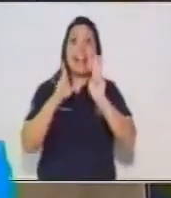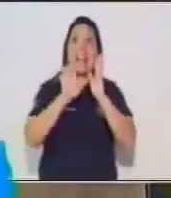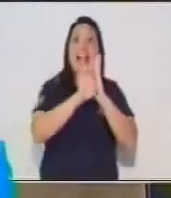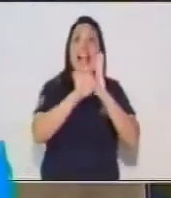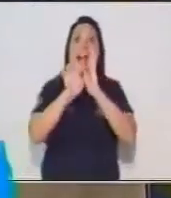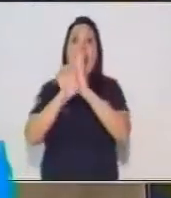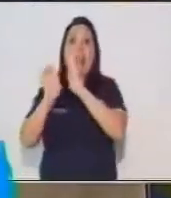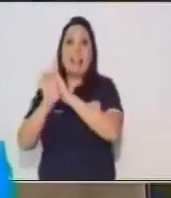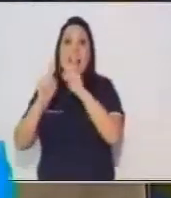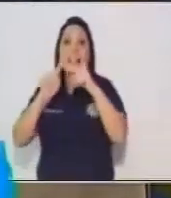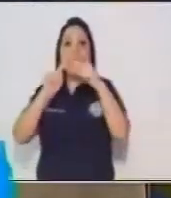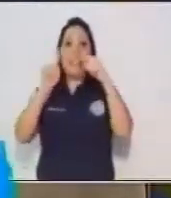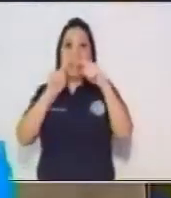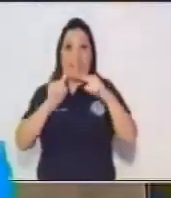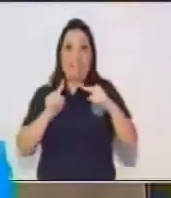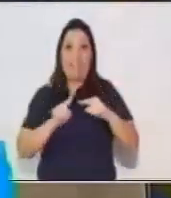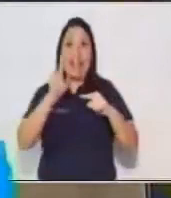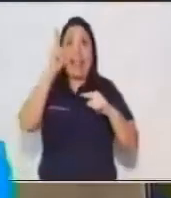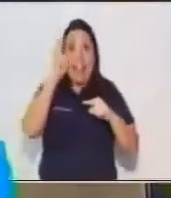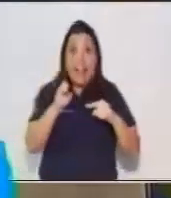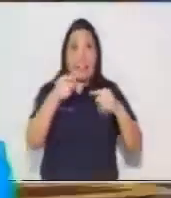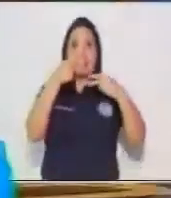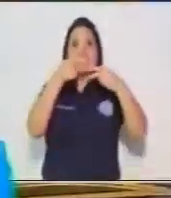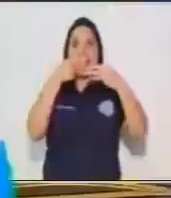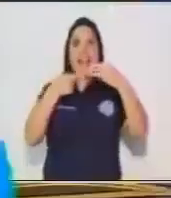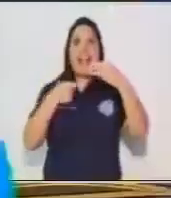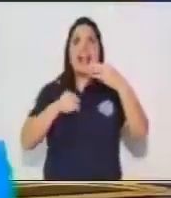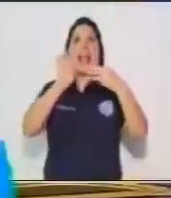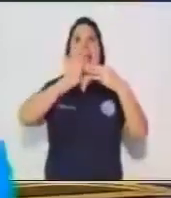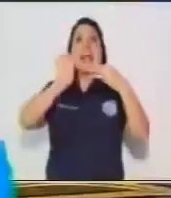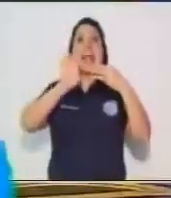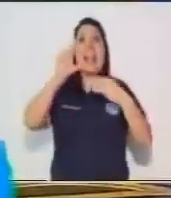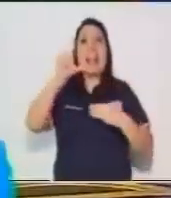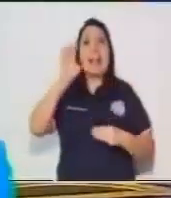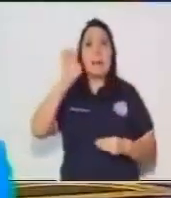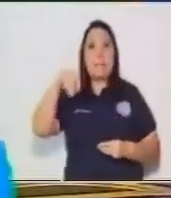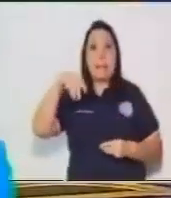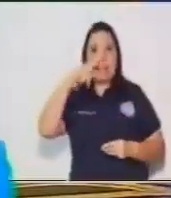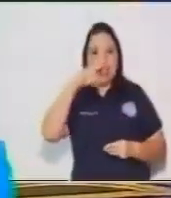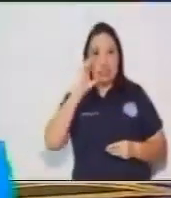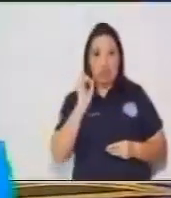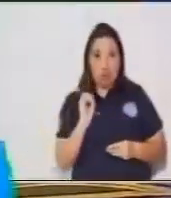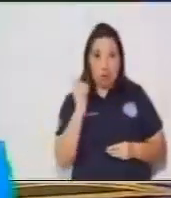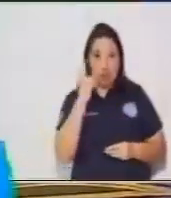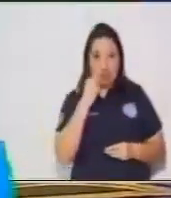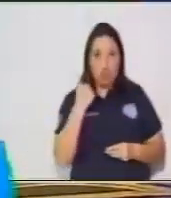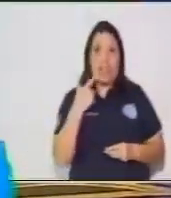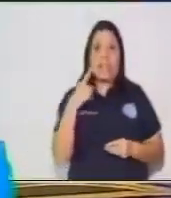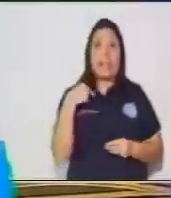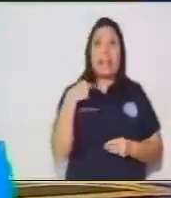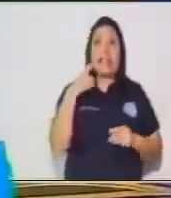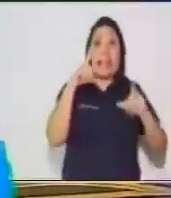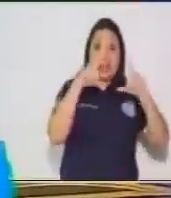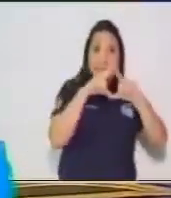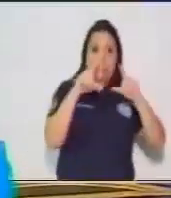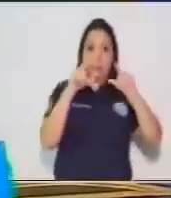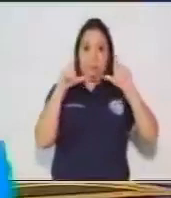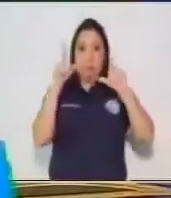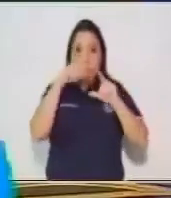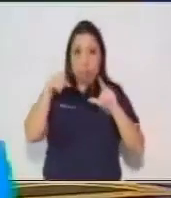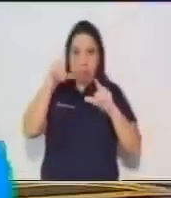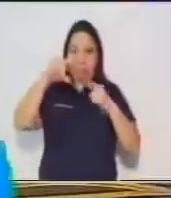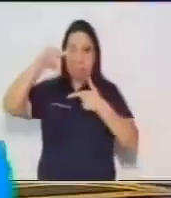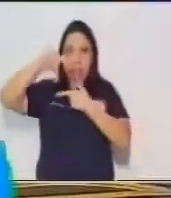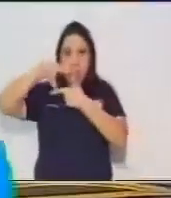Bien, ahora, lo que debemos de saber también que un plano, ¿qué es un plano?